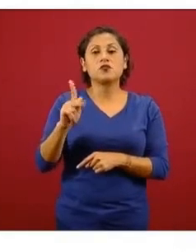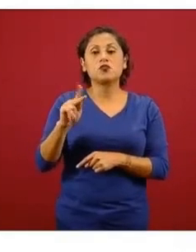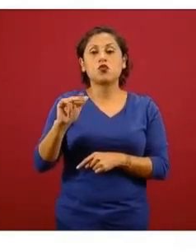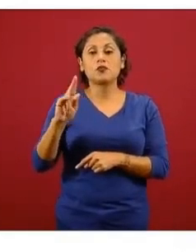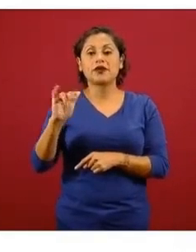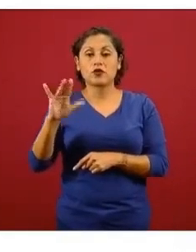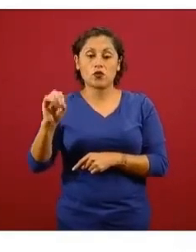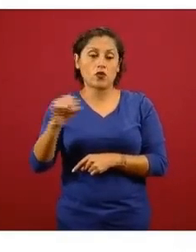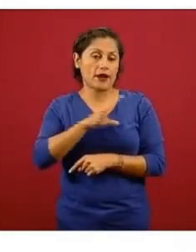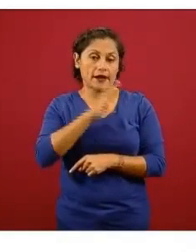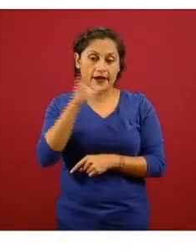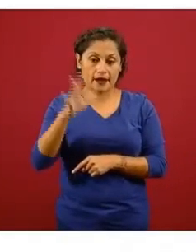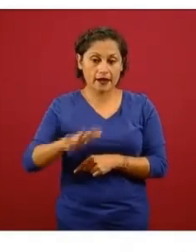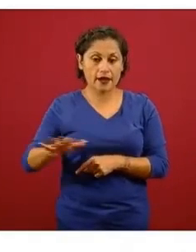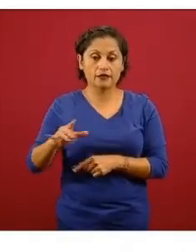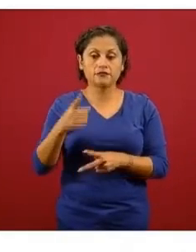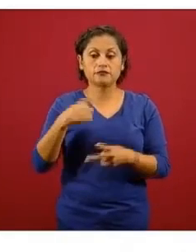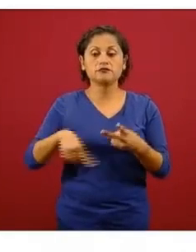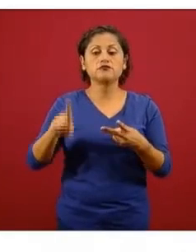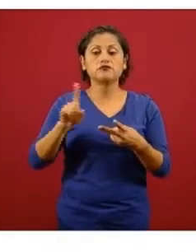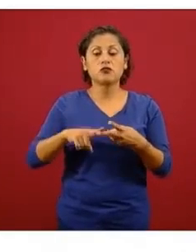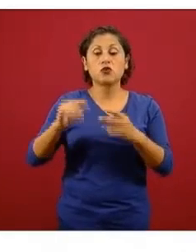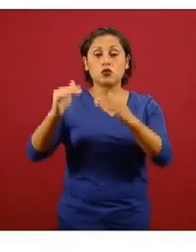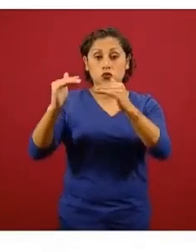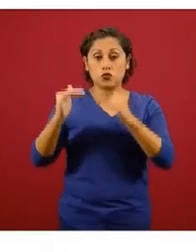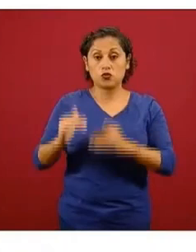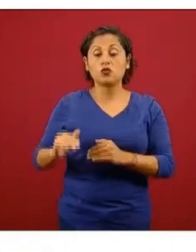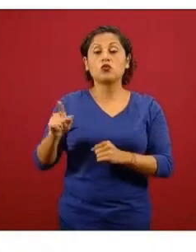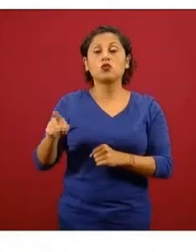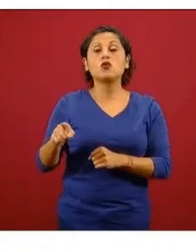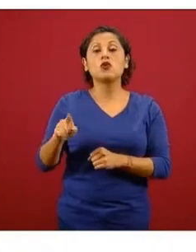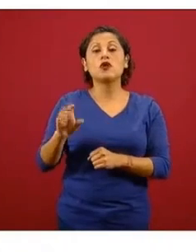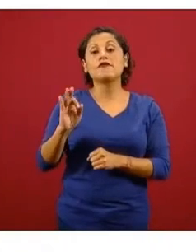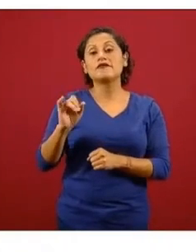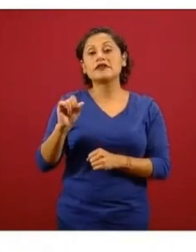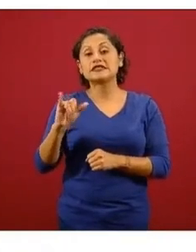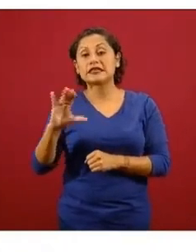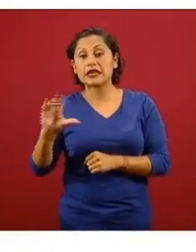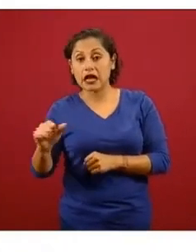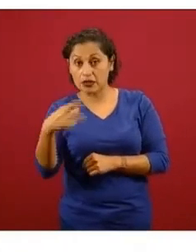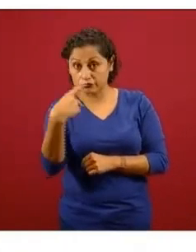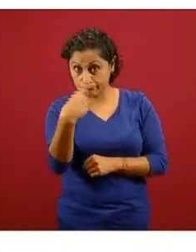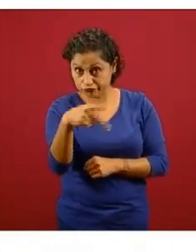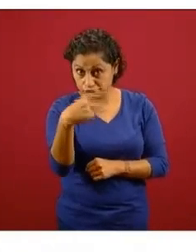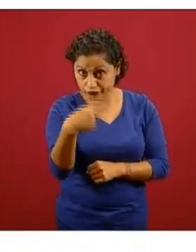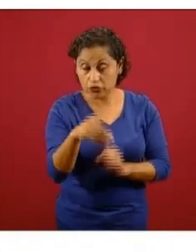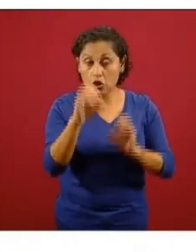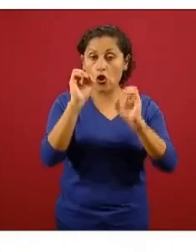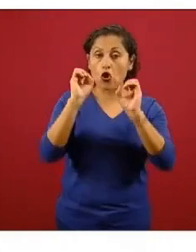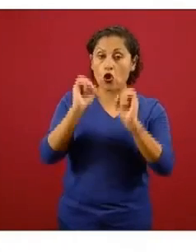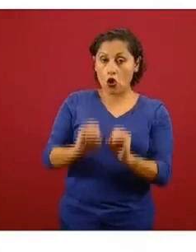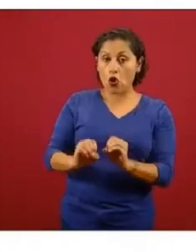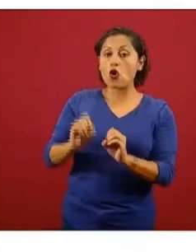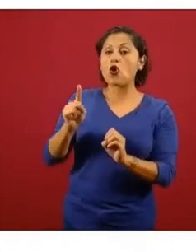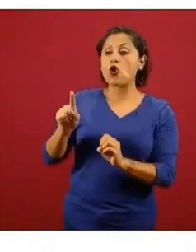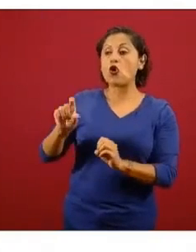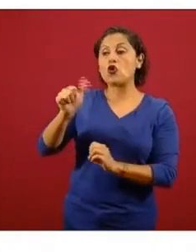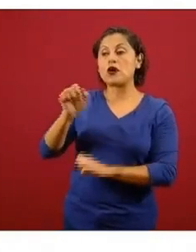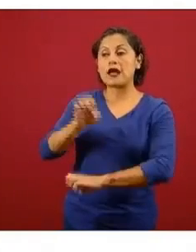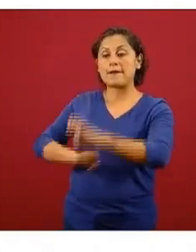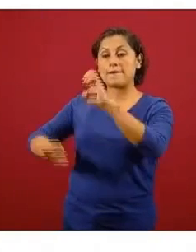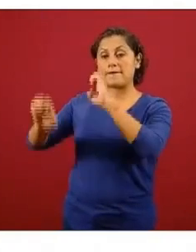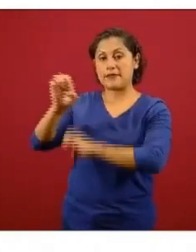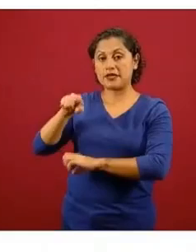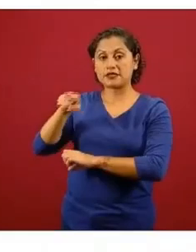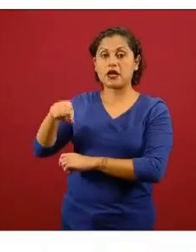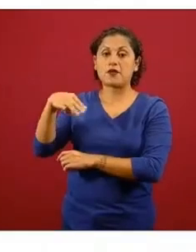bueno, aquí van a poner si es una persona física la que recibió el crédito o es una empresa registrada como persona moral,